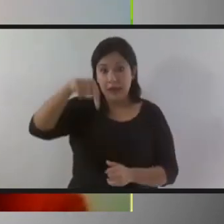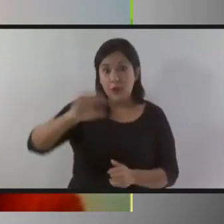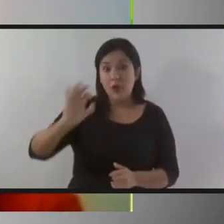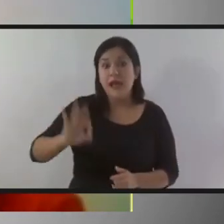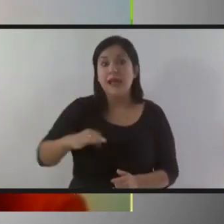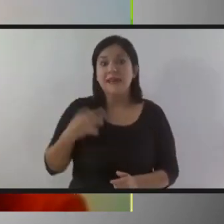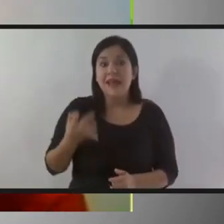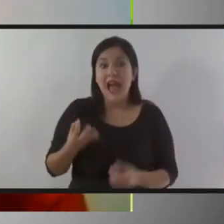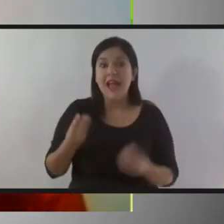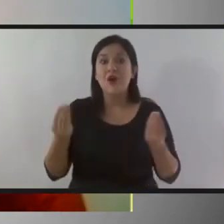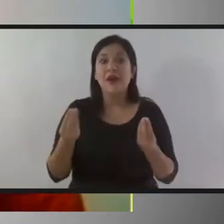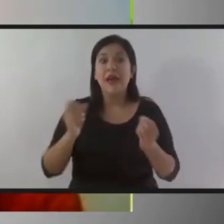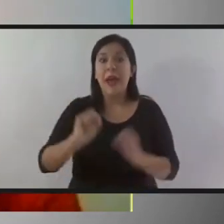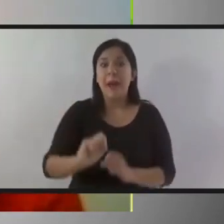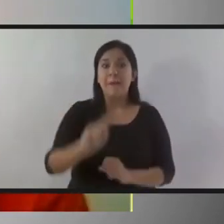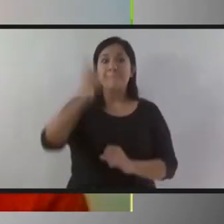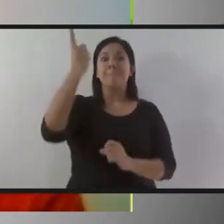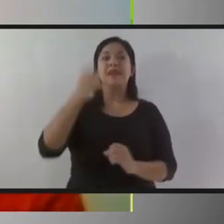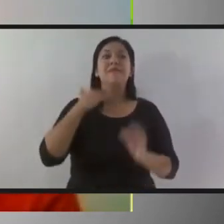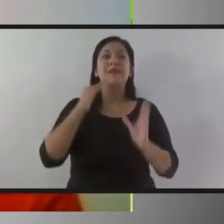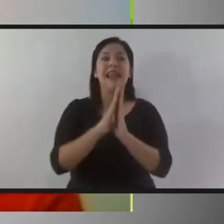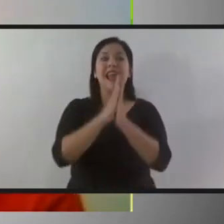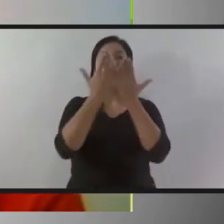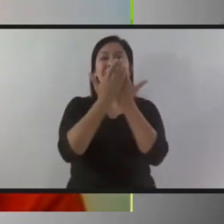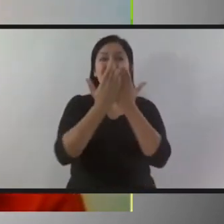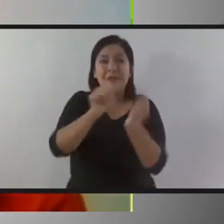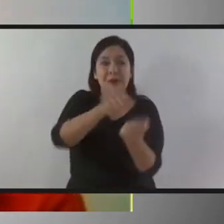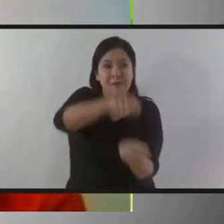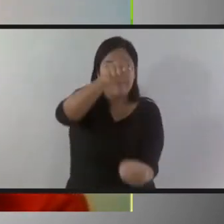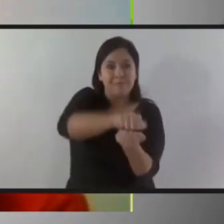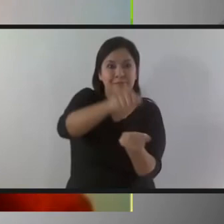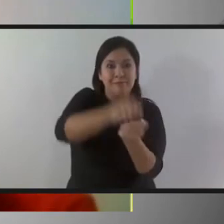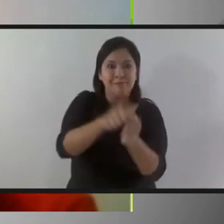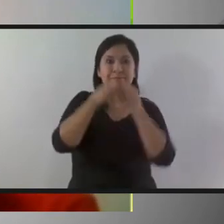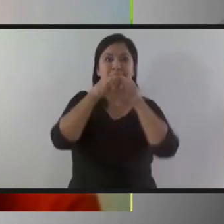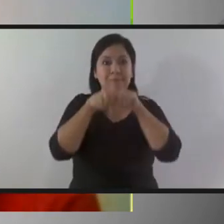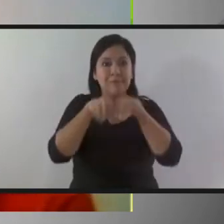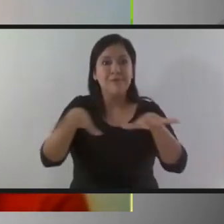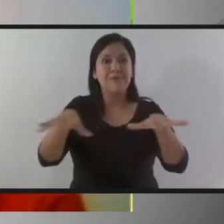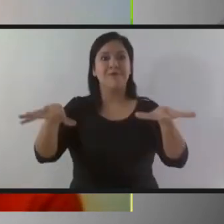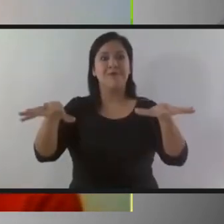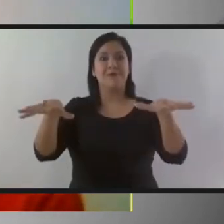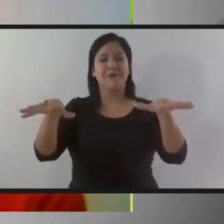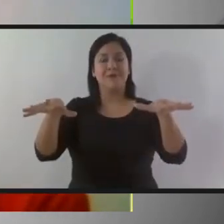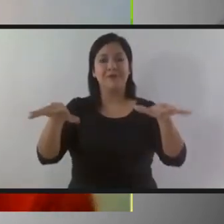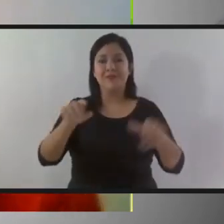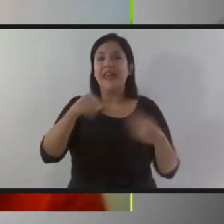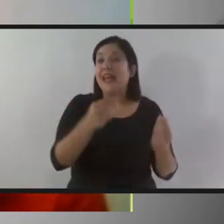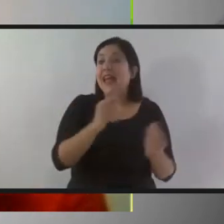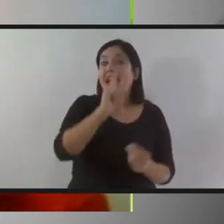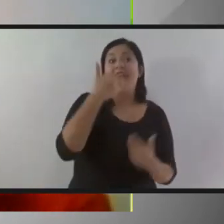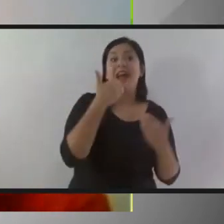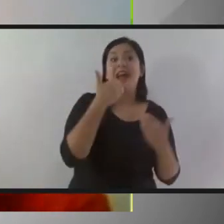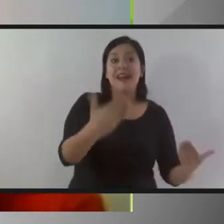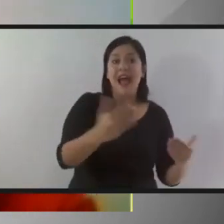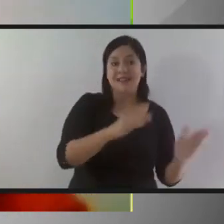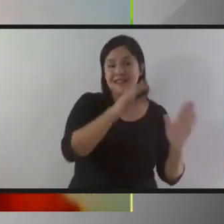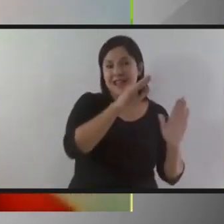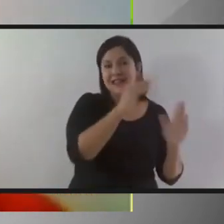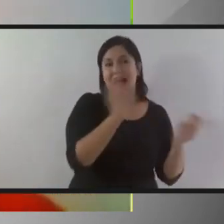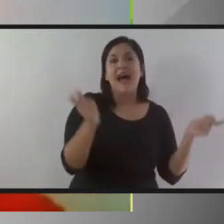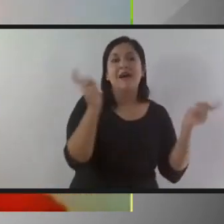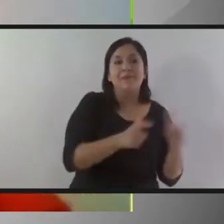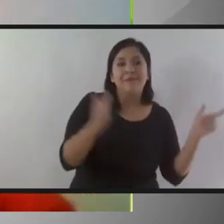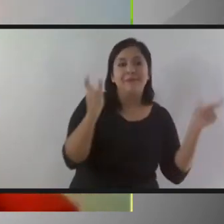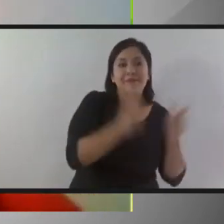dimos a luz nuestro primer libro, que es fruto de los primeros encuentros de este seminario y se puede descargar en forma